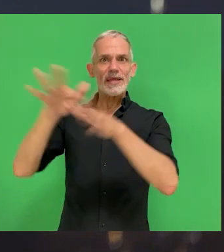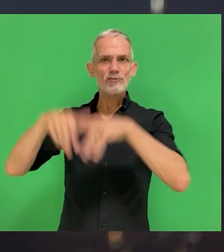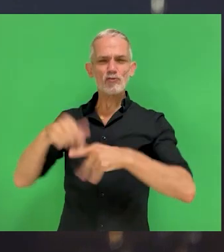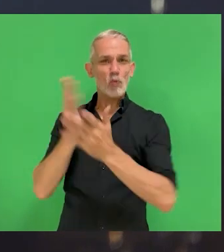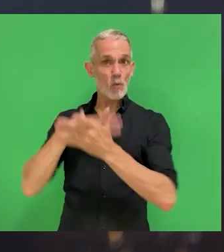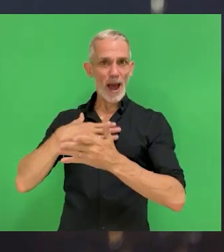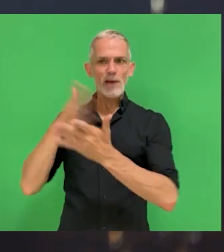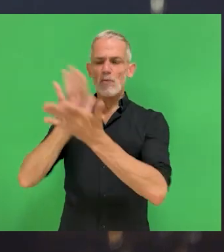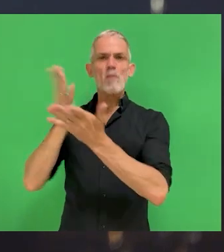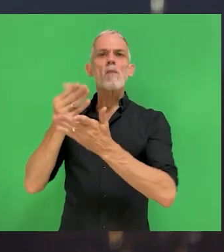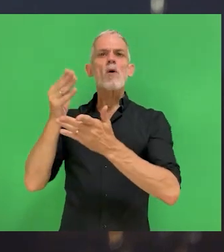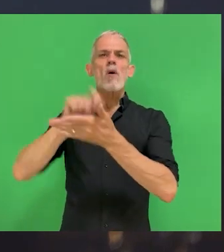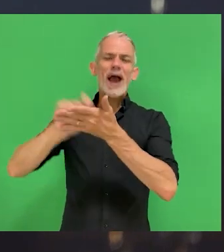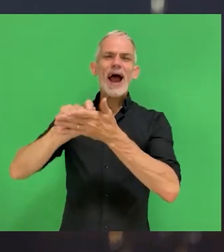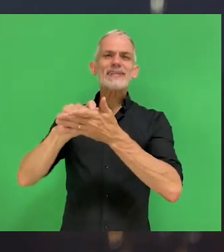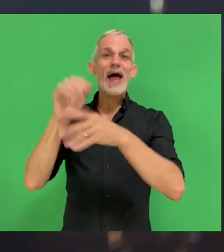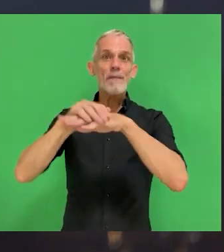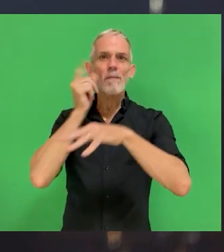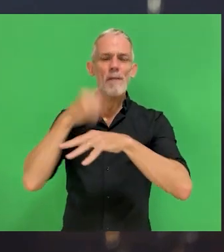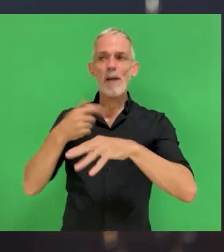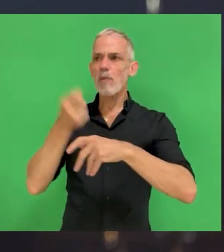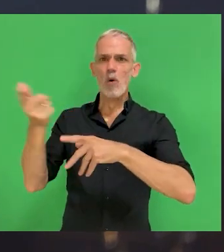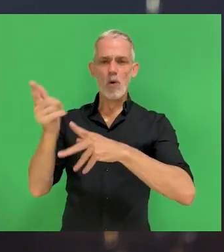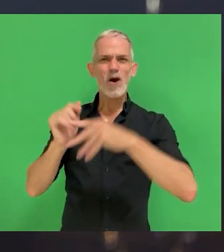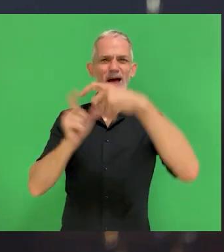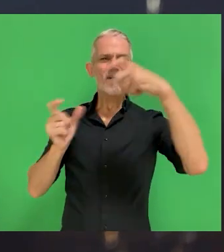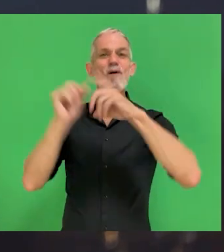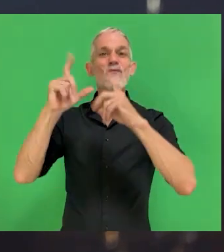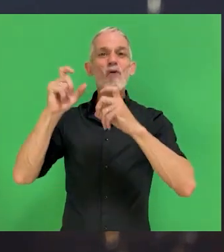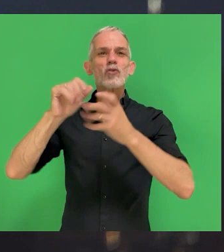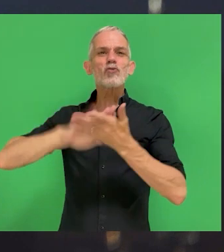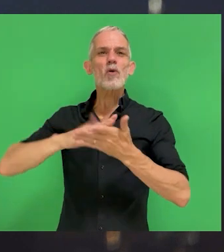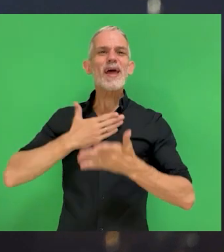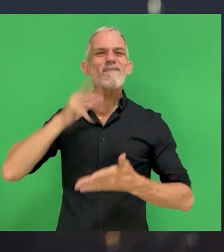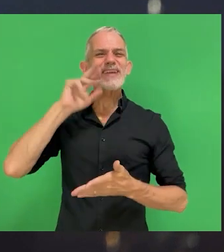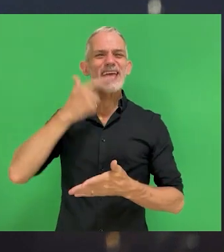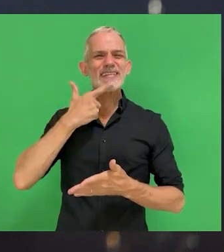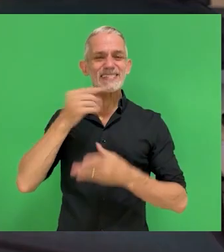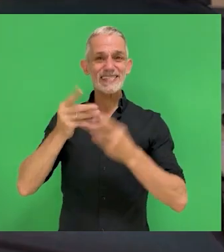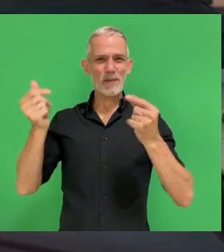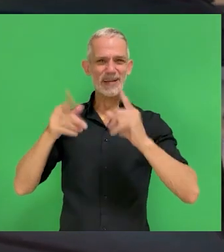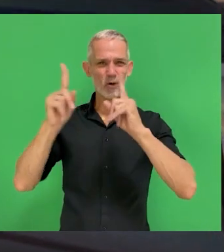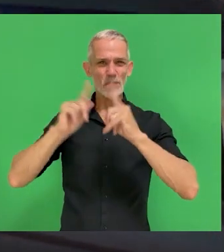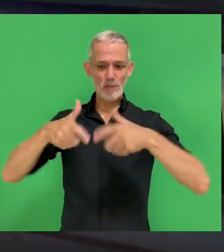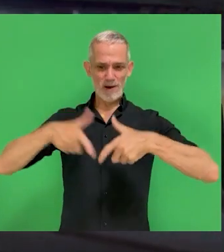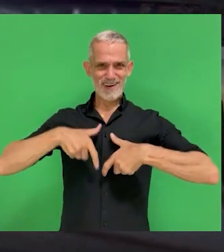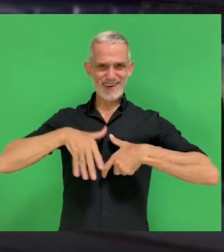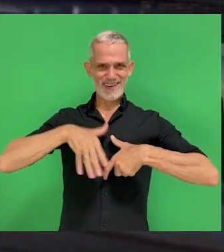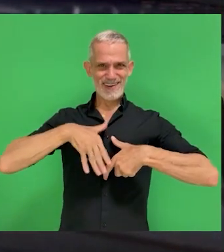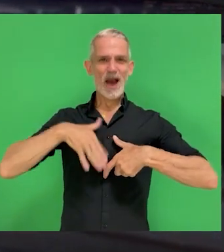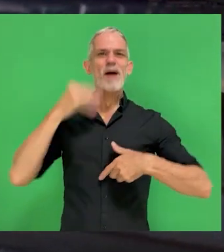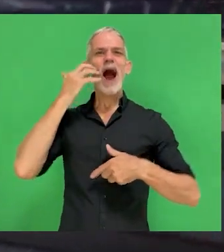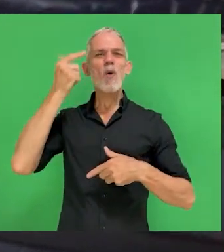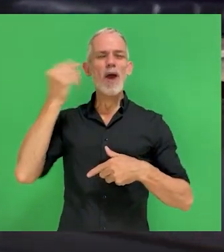que le mandaron amigos de papá y hasta el negativo con el que se hizo la foto de Federico Frías desaparecido. Esta es la foto que usaba